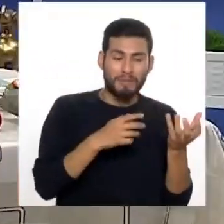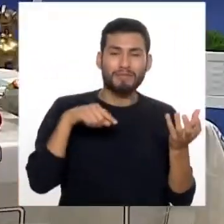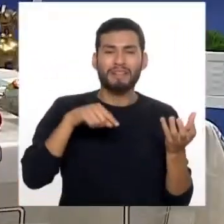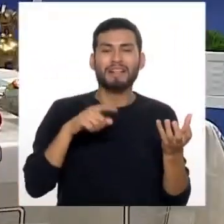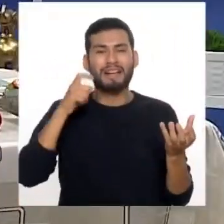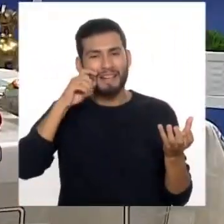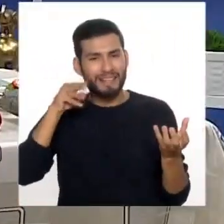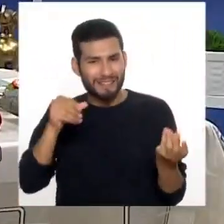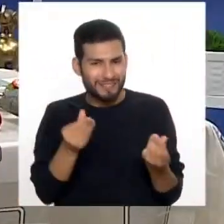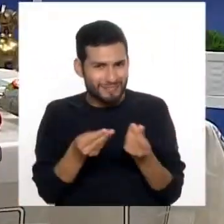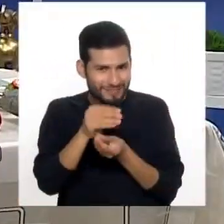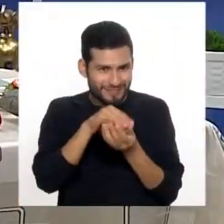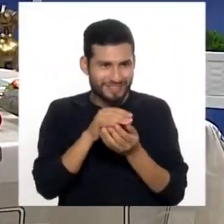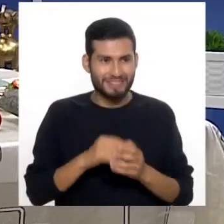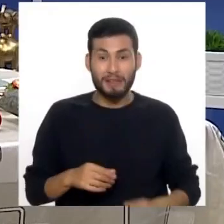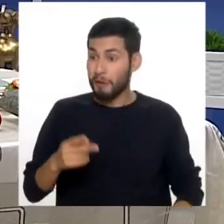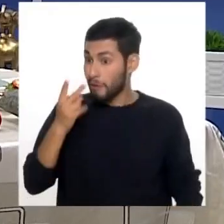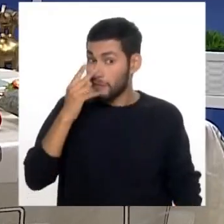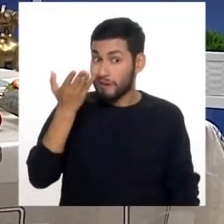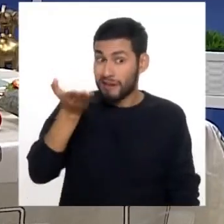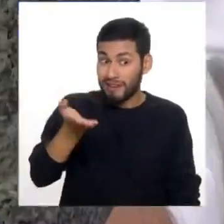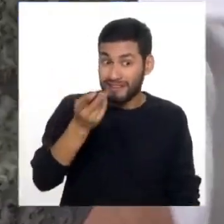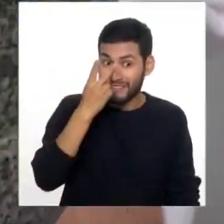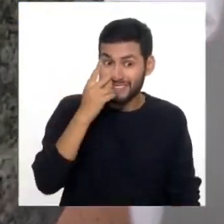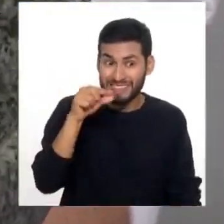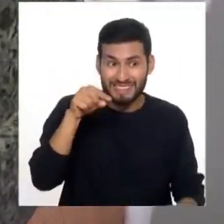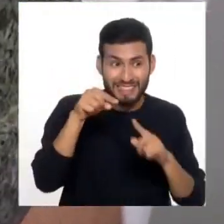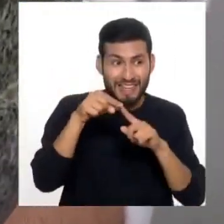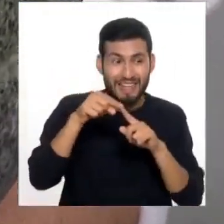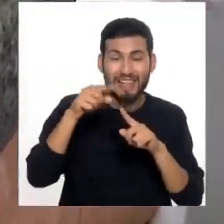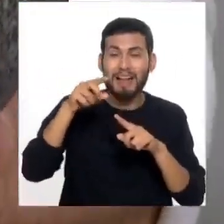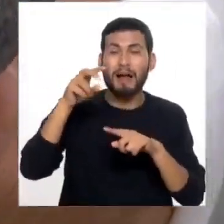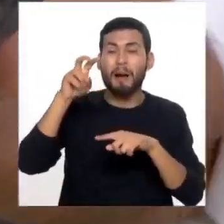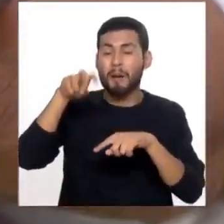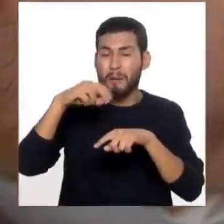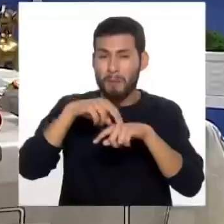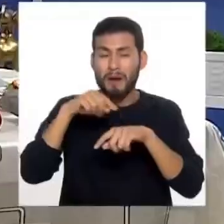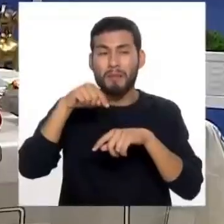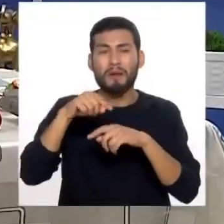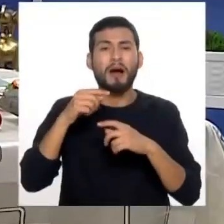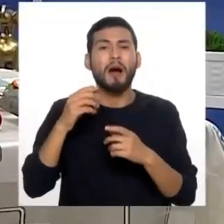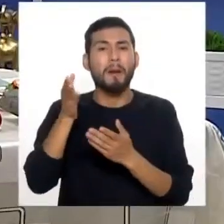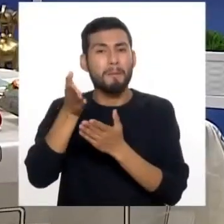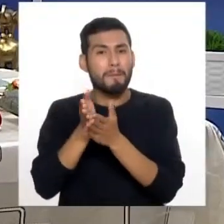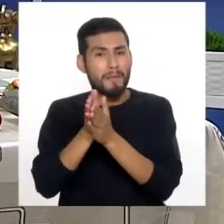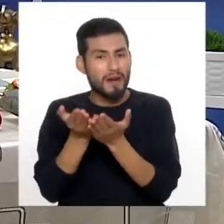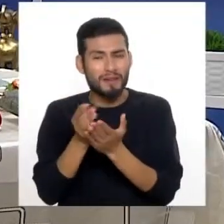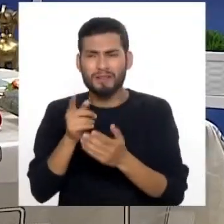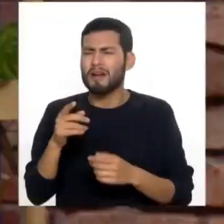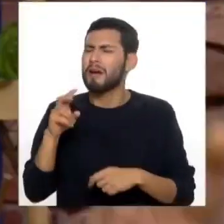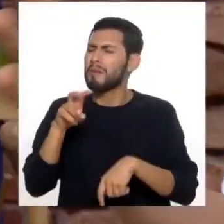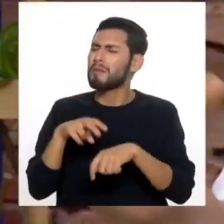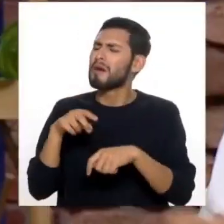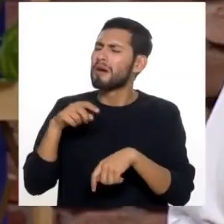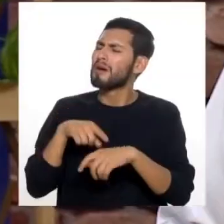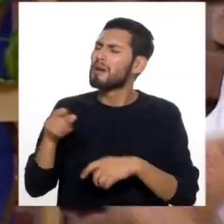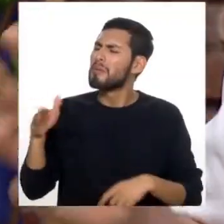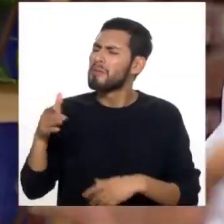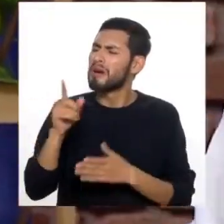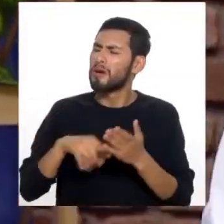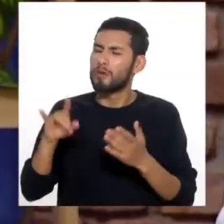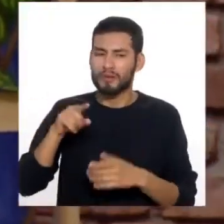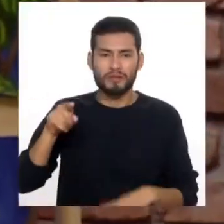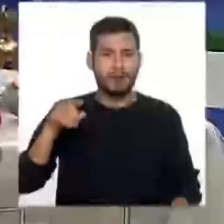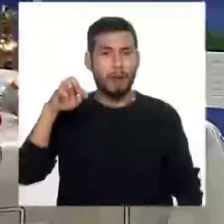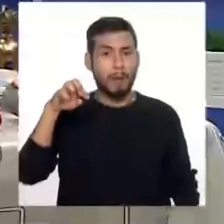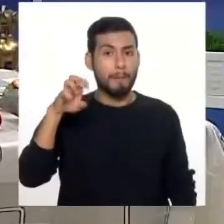Perdóname, Fátima, sí, mírame el detalle de la palta, por favor, ahí, lo que dice el sabor de la papa. Y la frescura del pescado que se nota. ¿Qué pescado han utilizado, por ahí ejemplo? Ahí estamos usando